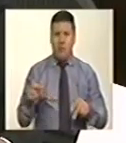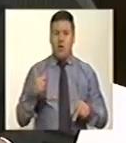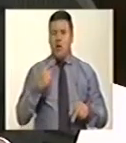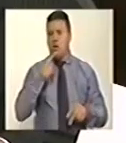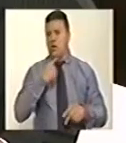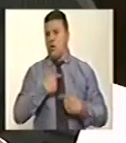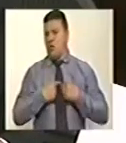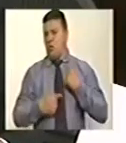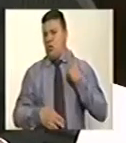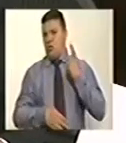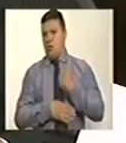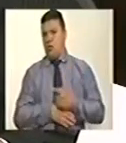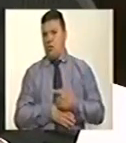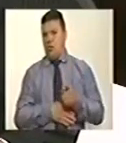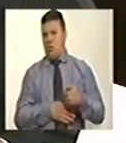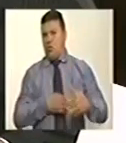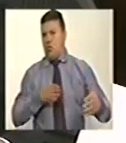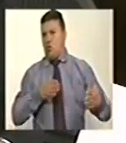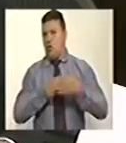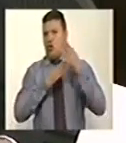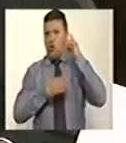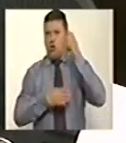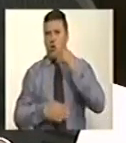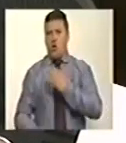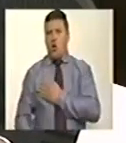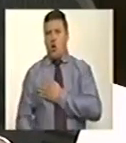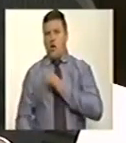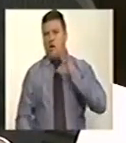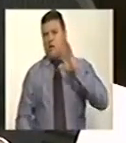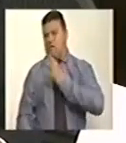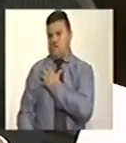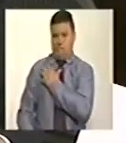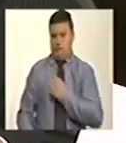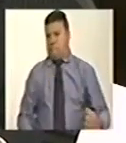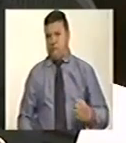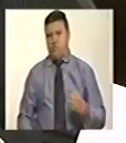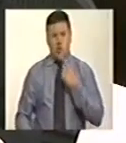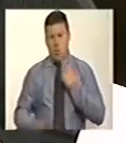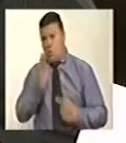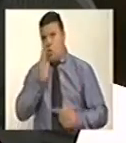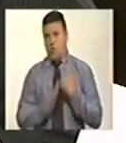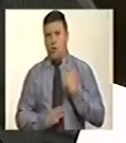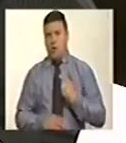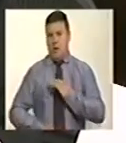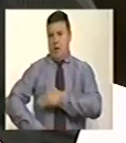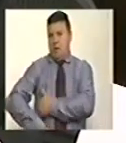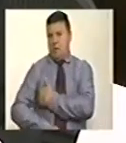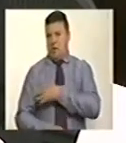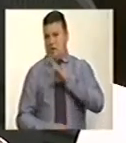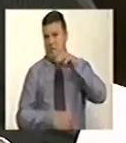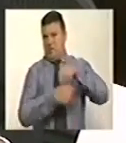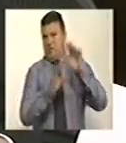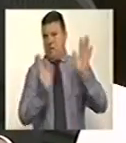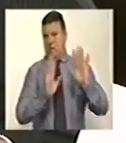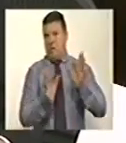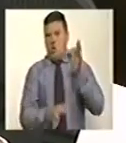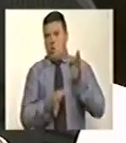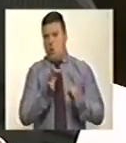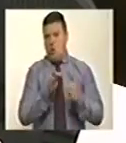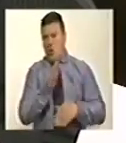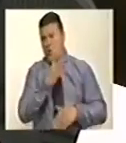diciendo que debían darle un golpe de Estado al gobierno Uribe y que el tema con los exministros no era un tema